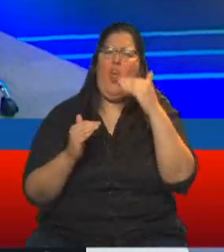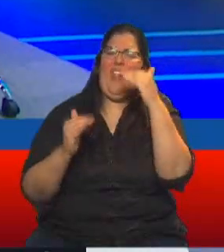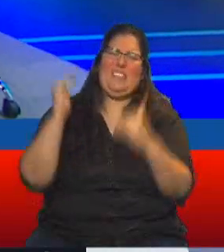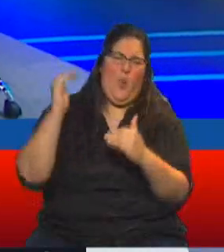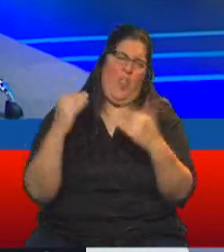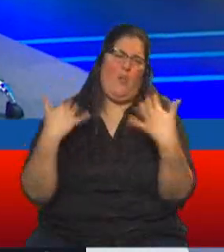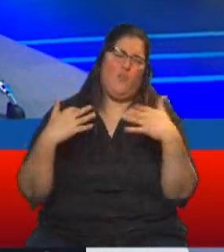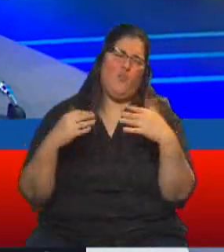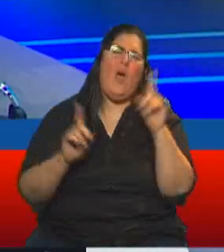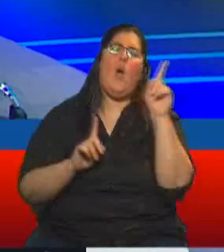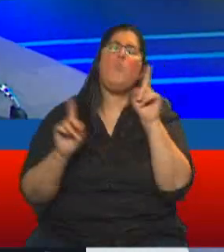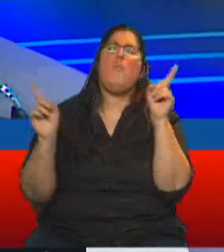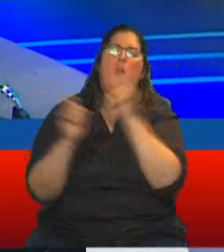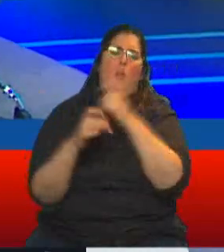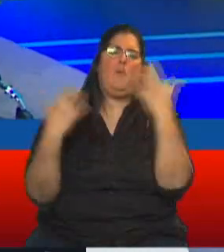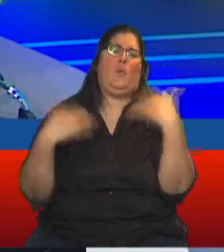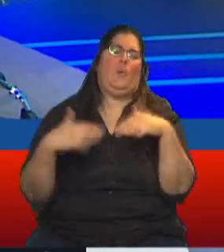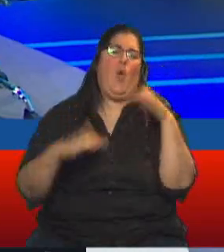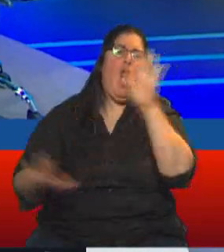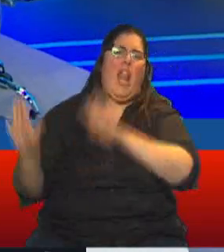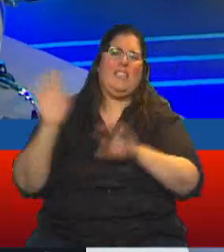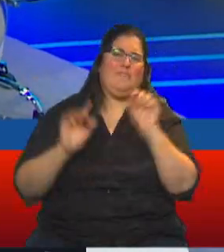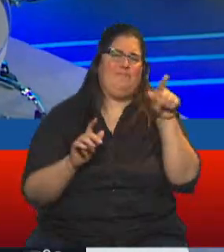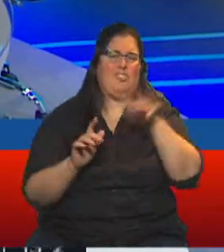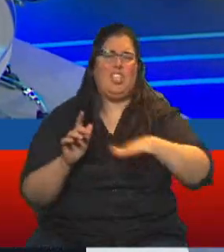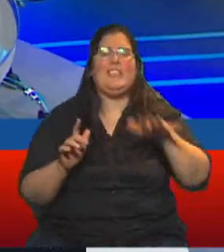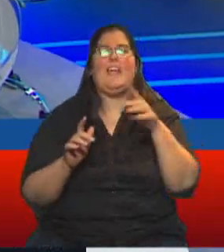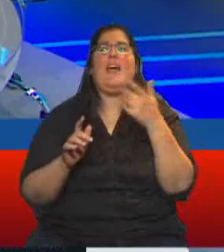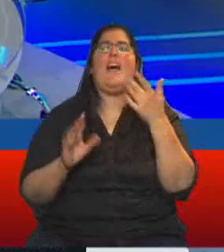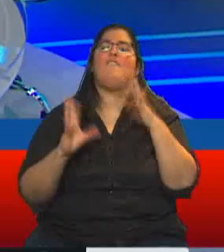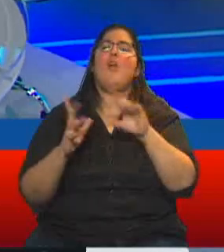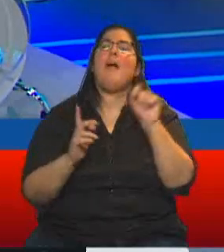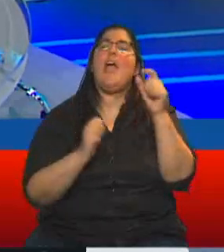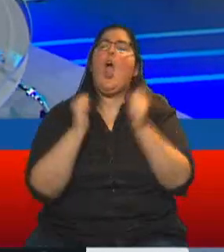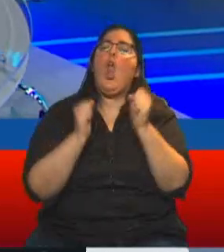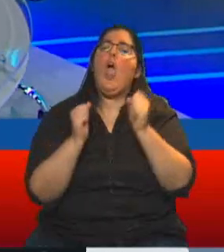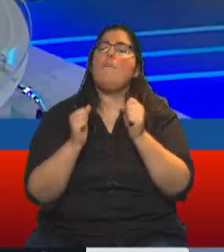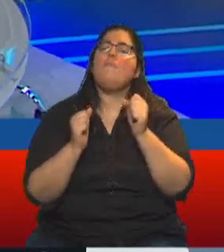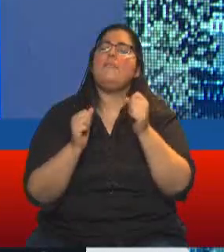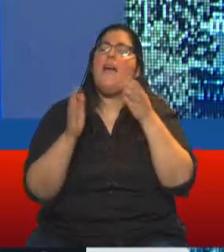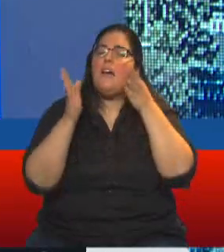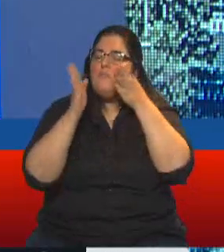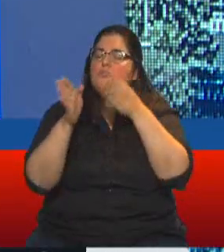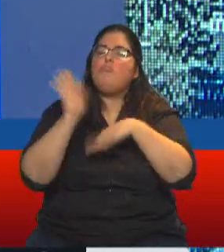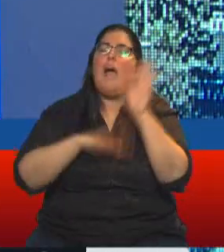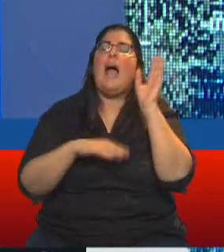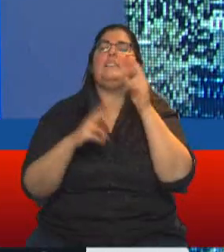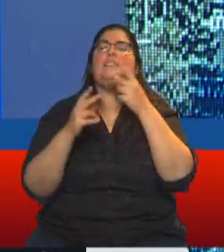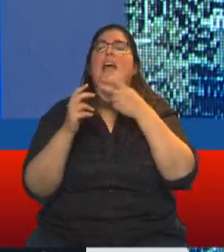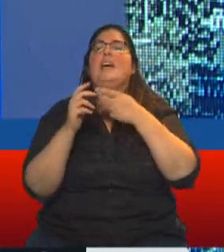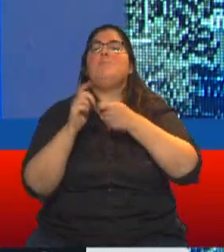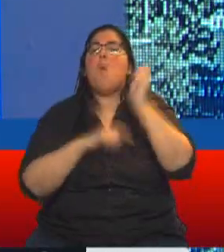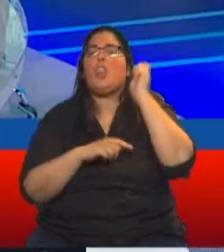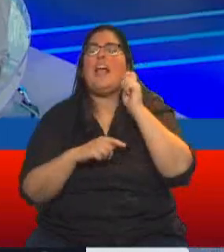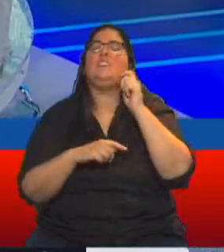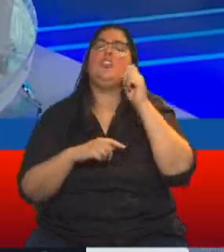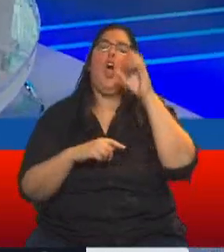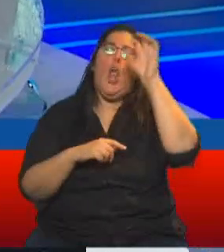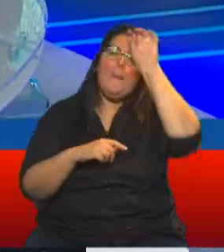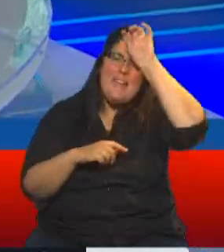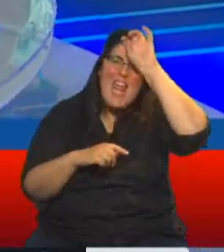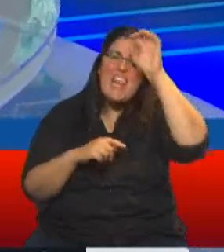problemas muy estructurales que no logra resolver, entiendo yo, por el tipo de economía muy orientada a la minería y la exportación, que es la que se ha consolidado, ¿no? Hay dos